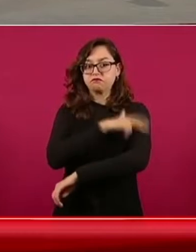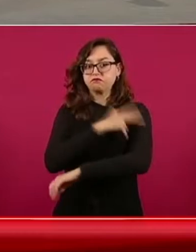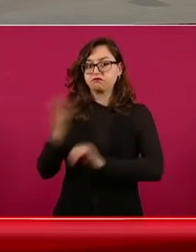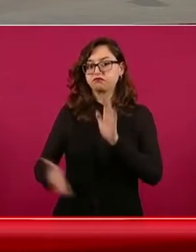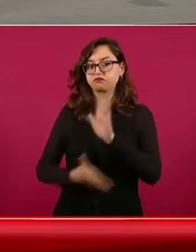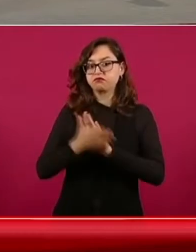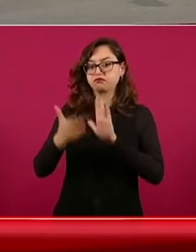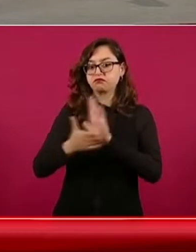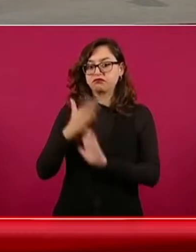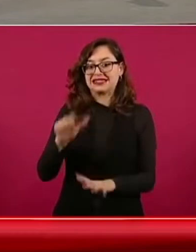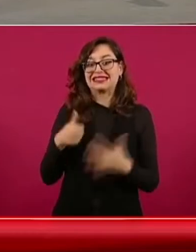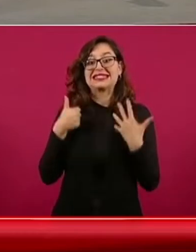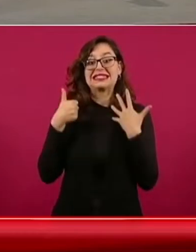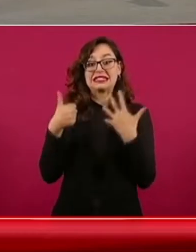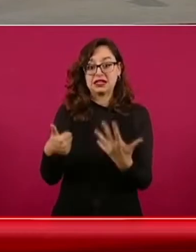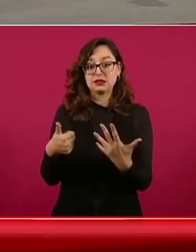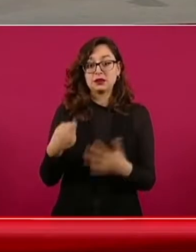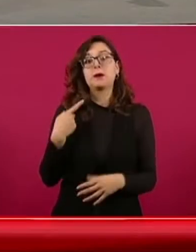va a ser el doble.